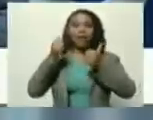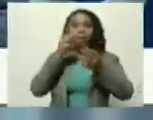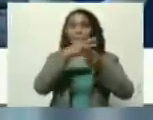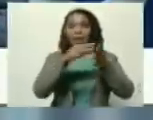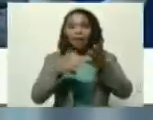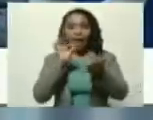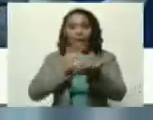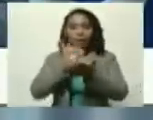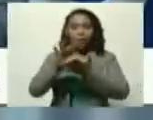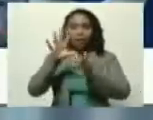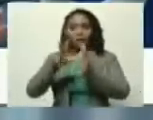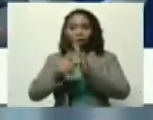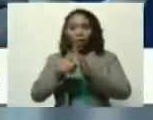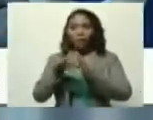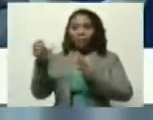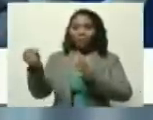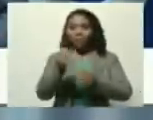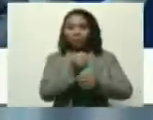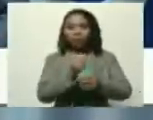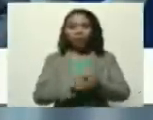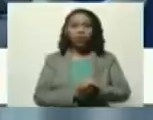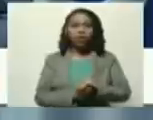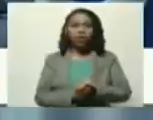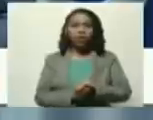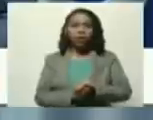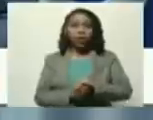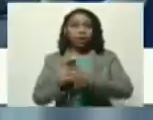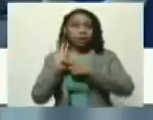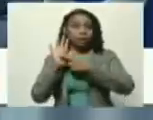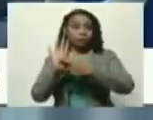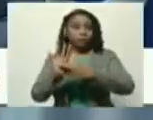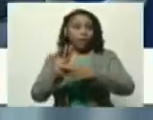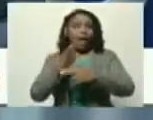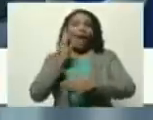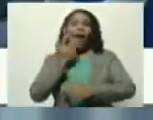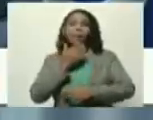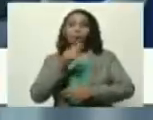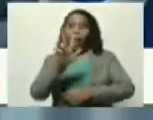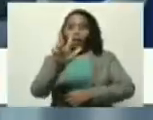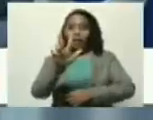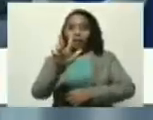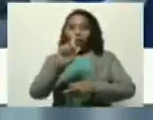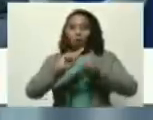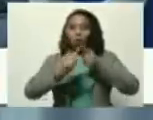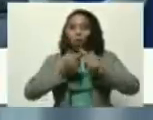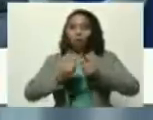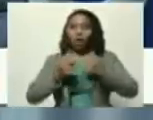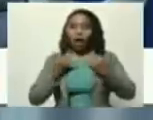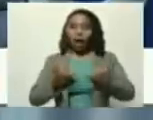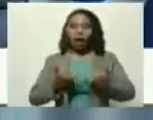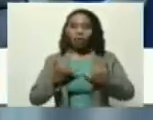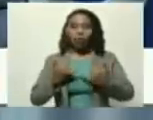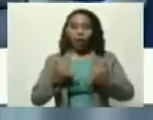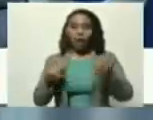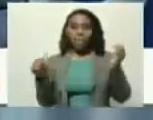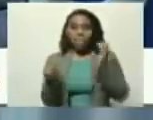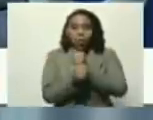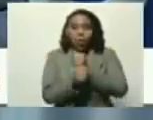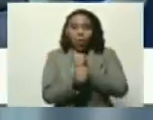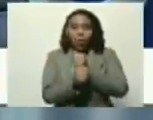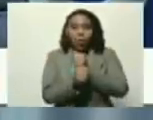robado. Vamos a referirnos como ejemplo a tres casos recientes de incautaciones